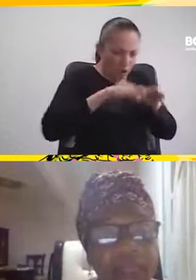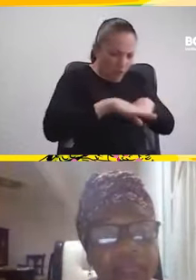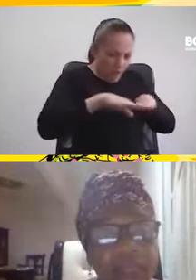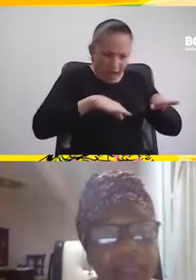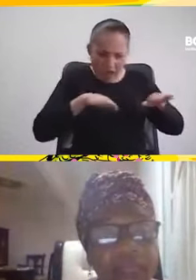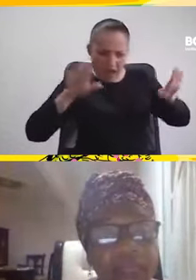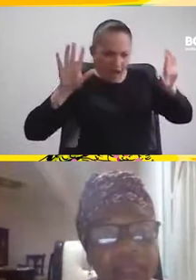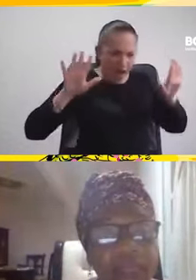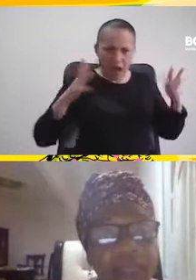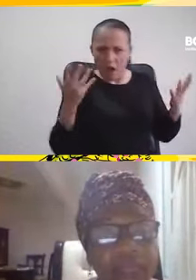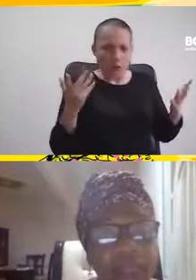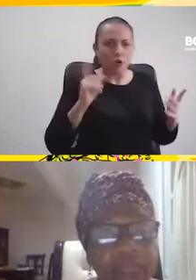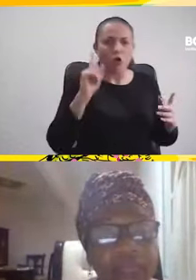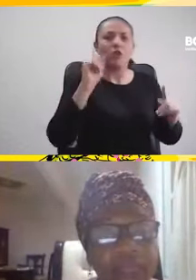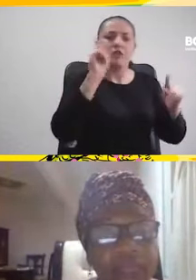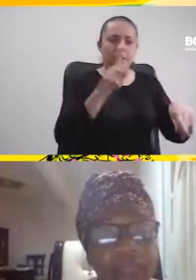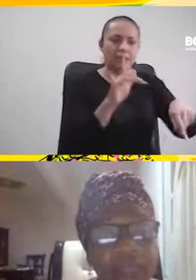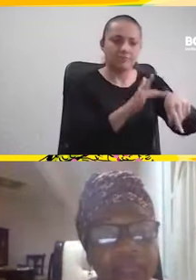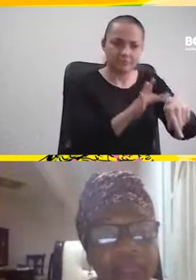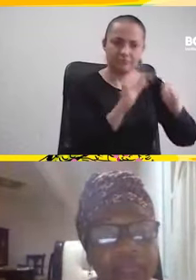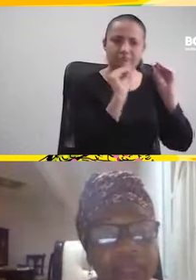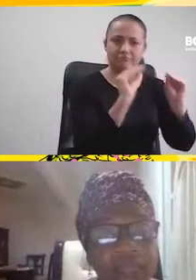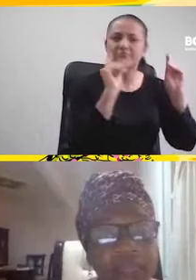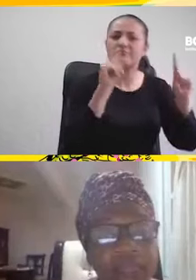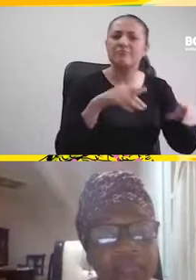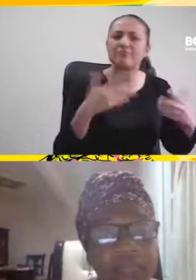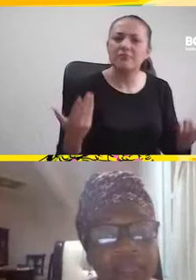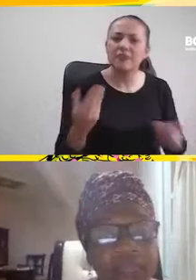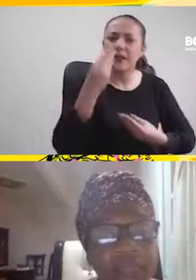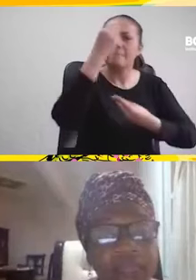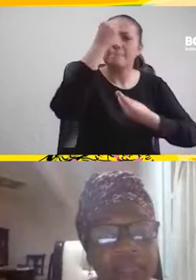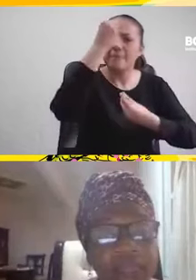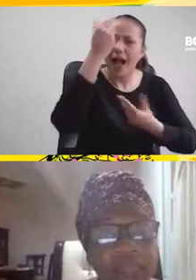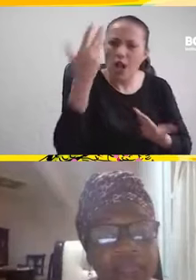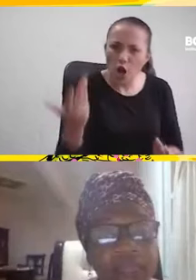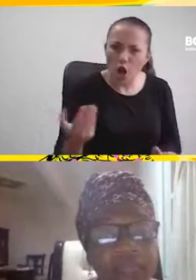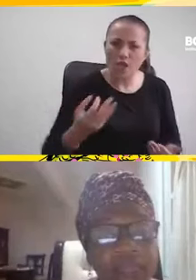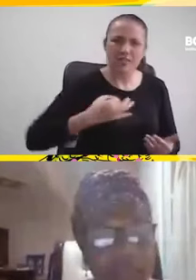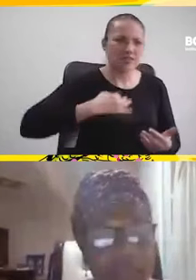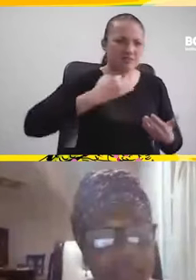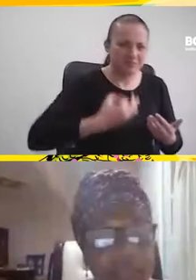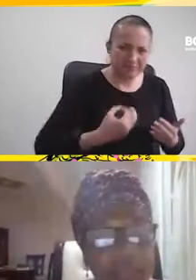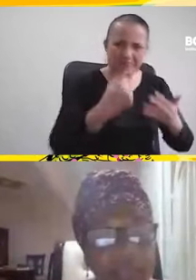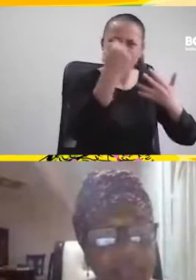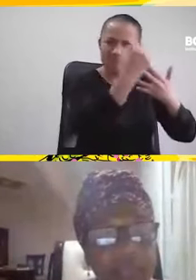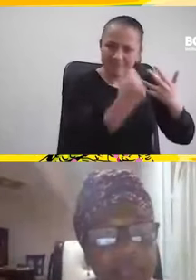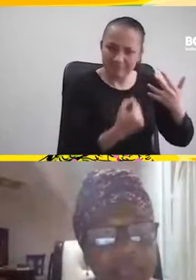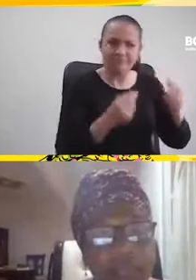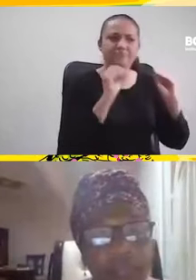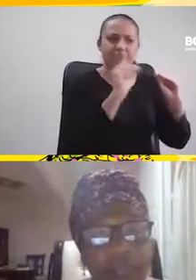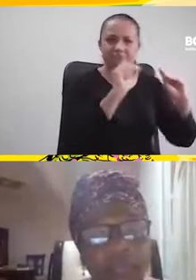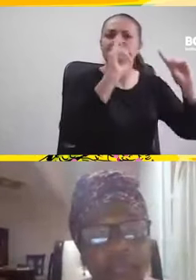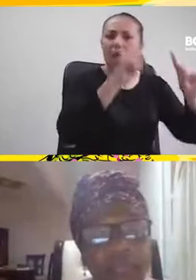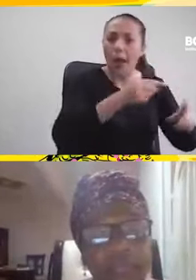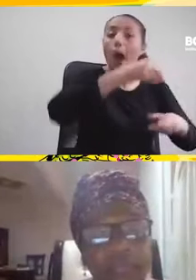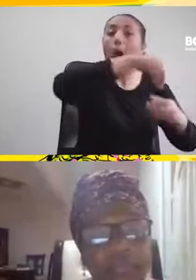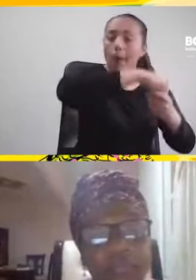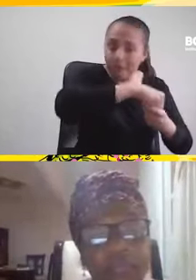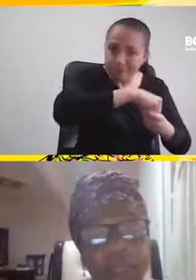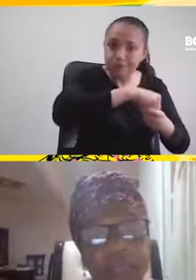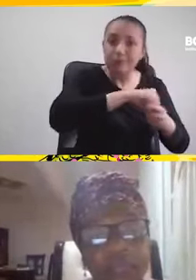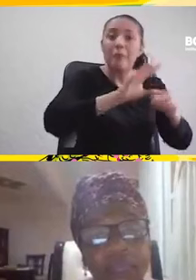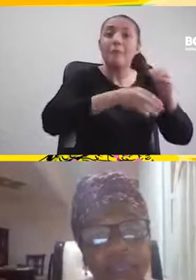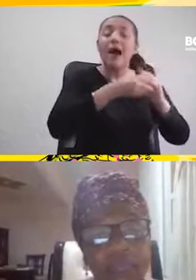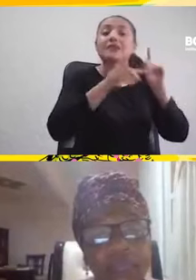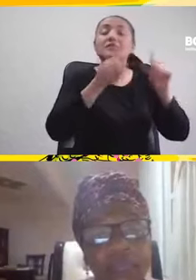también principios, se le inculcan también valores, pero también se sienta entre los que